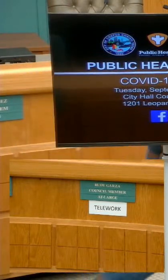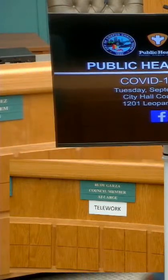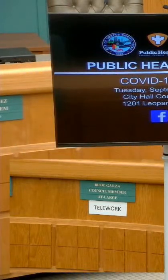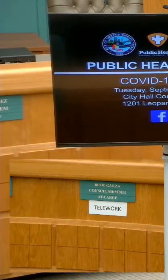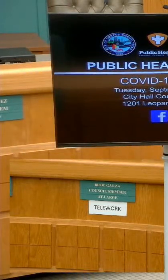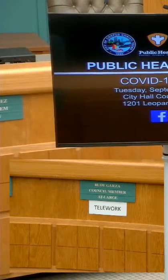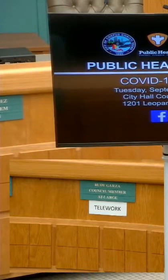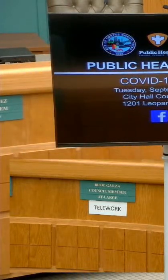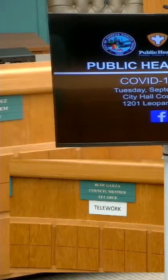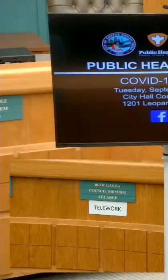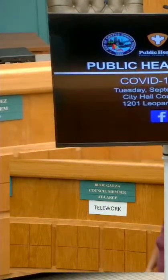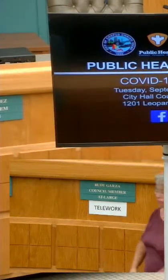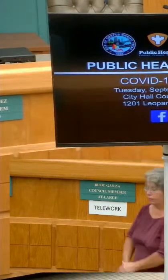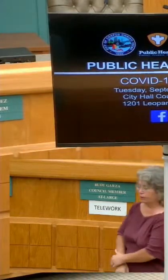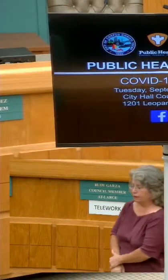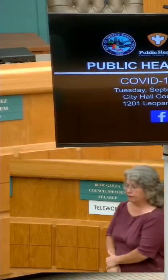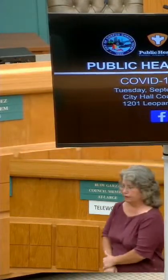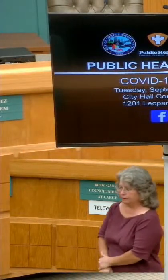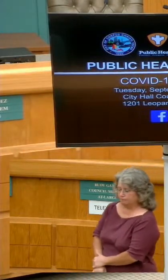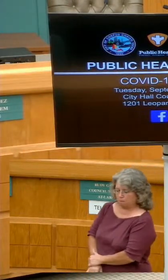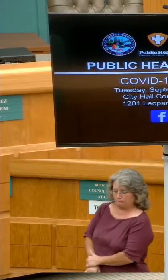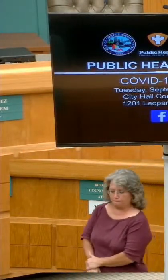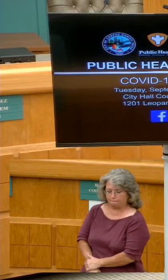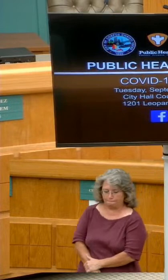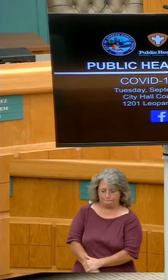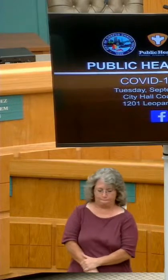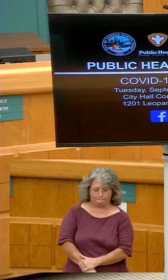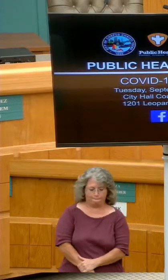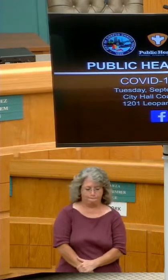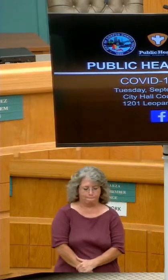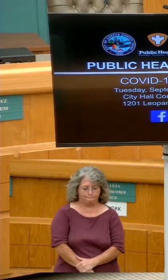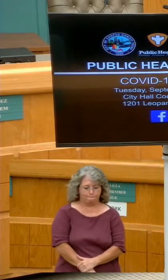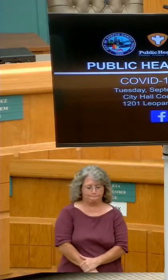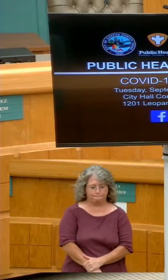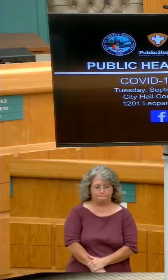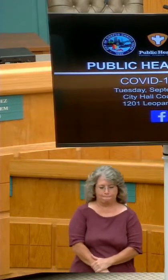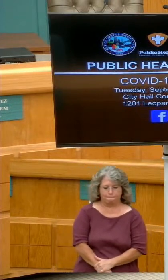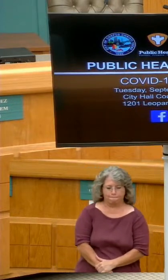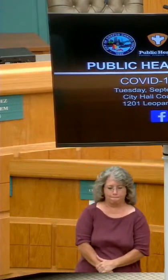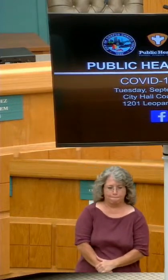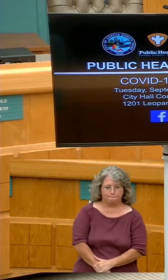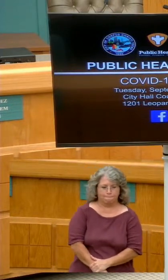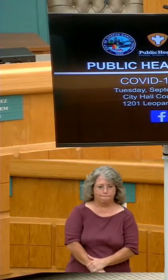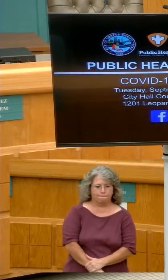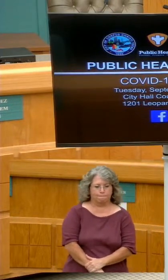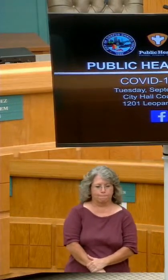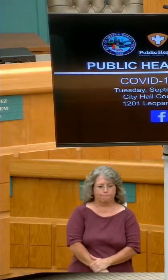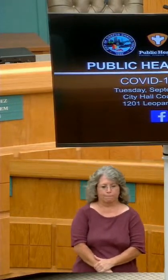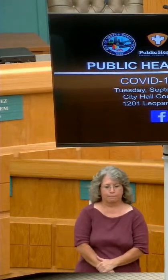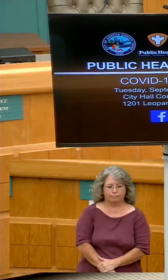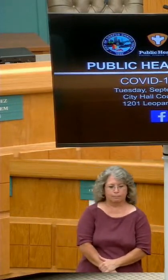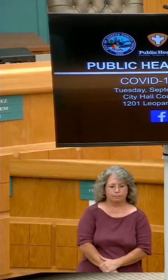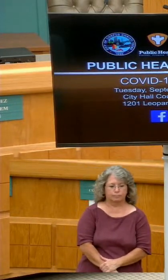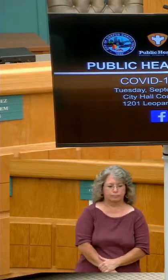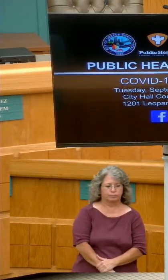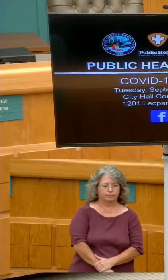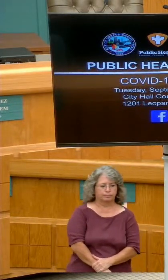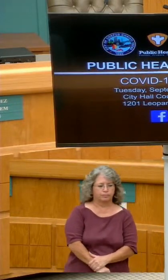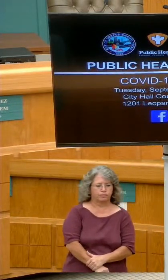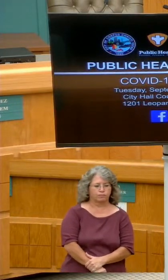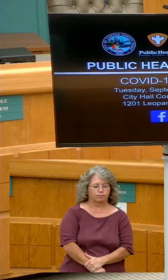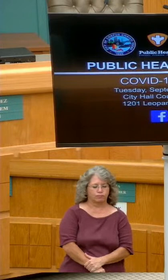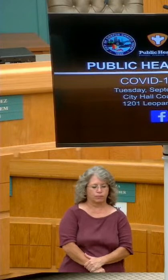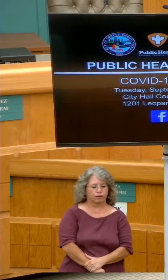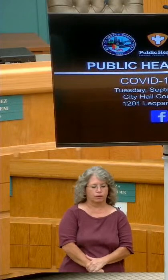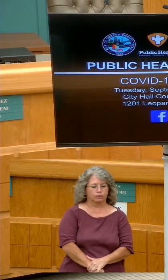es así, habla el Departamento de Salud al número 826-7200. Para las personas que han resultado positivas y necesitan más información